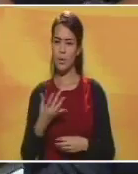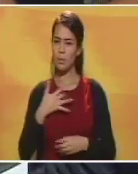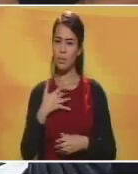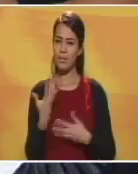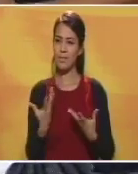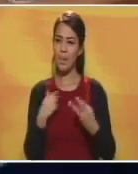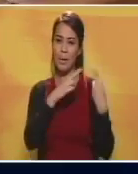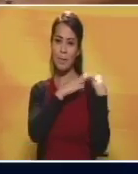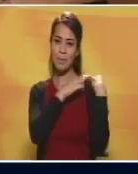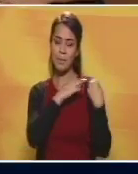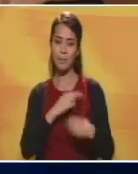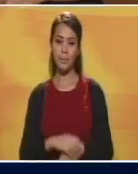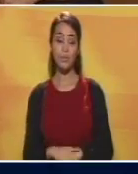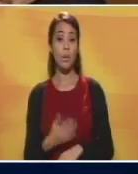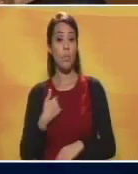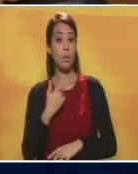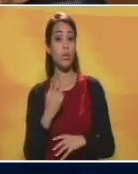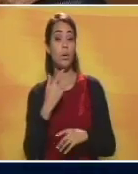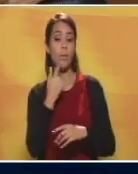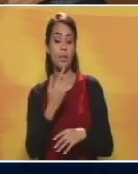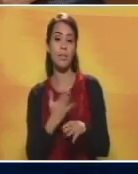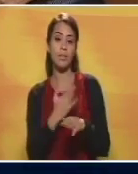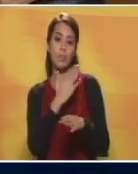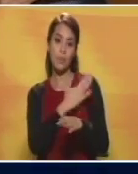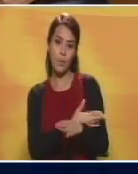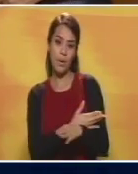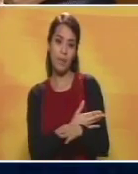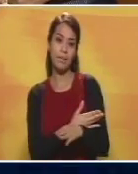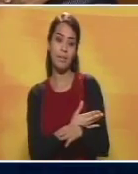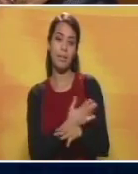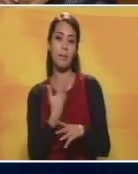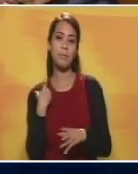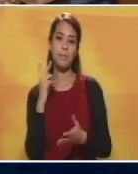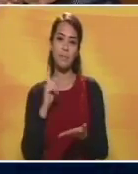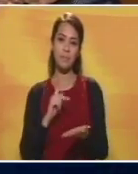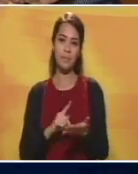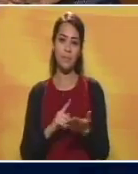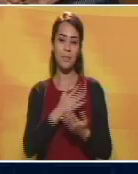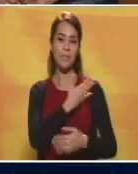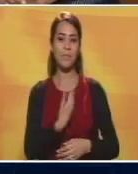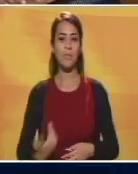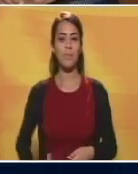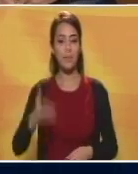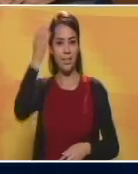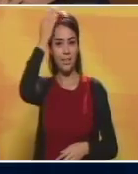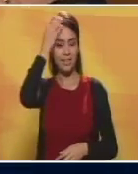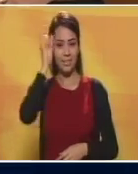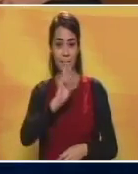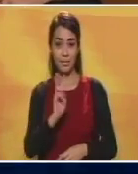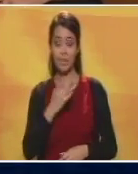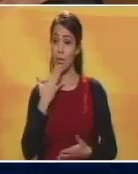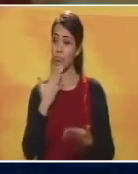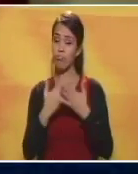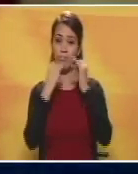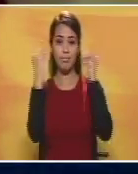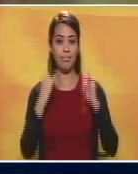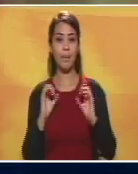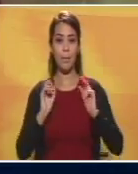responsabilidad? Como he dicho en otras oportunidades, en principio feliz por haber regresado al Miss Venezuela, y además de feliz, agradecida por la